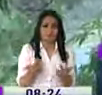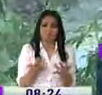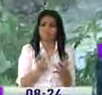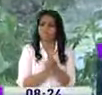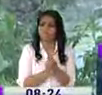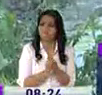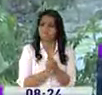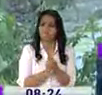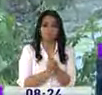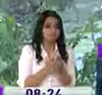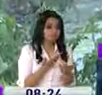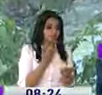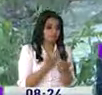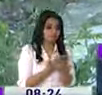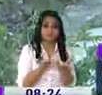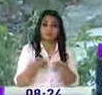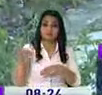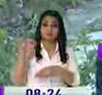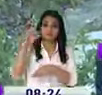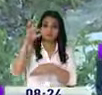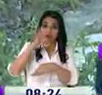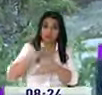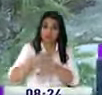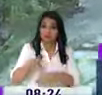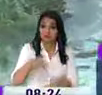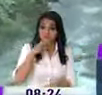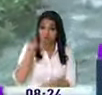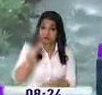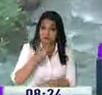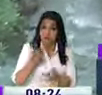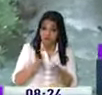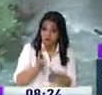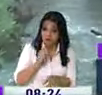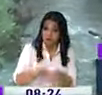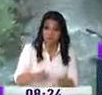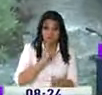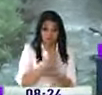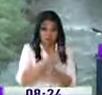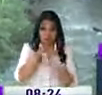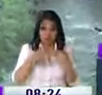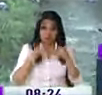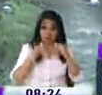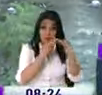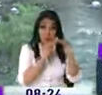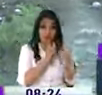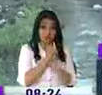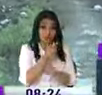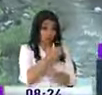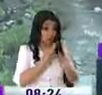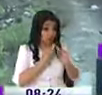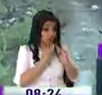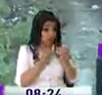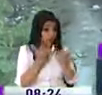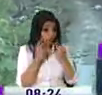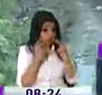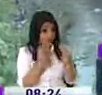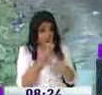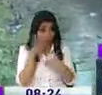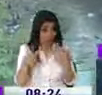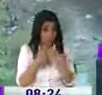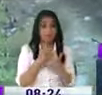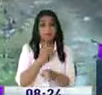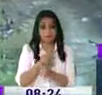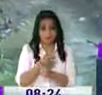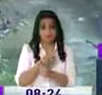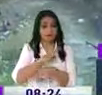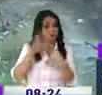Obviamente también los mosquitos, los malos olores también afectan a todas las casas, no sí, solamente a la vivienda que estamos viendo en imagen. Sí,